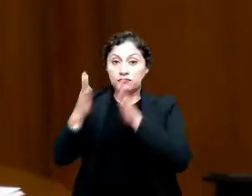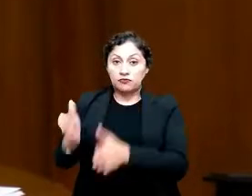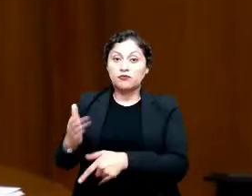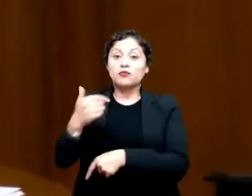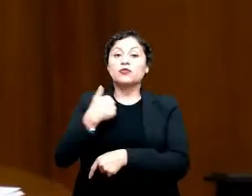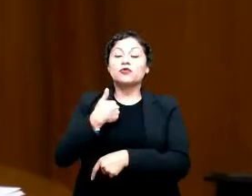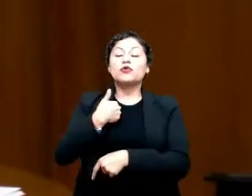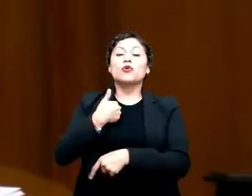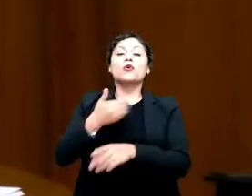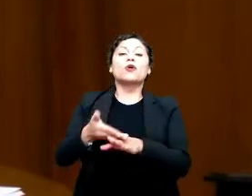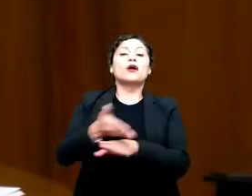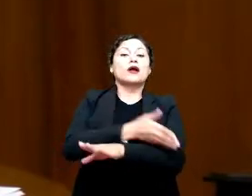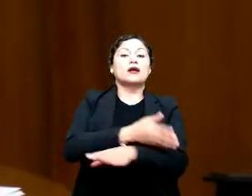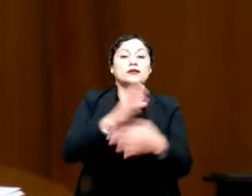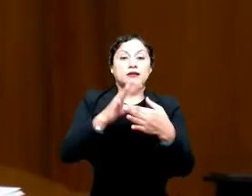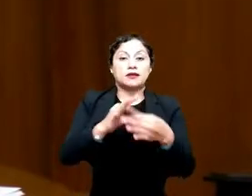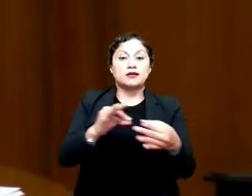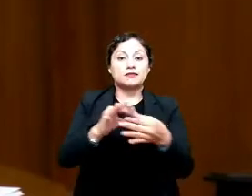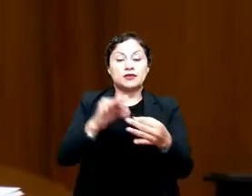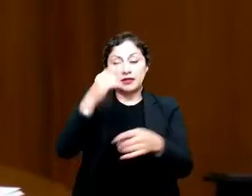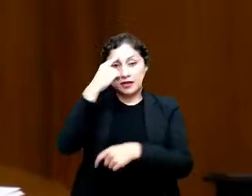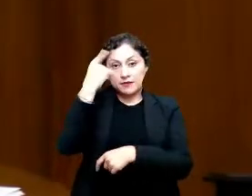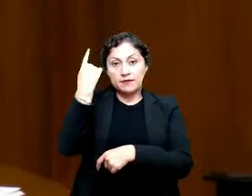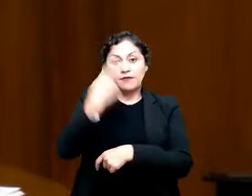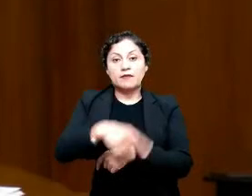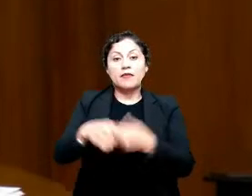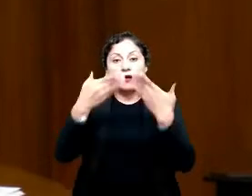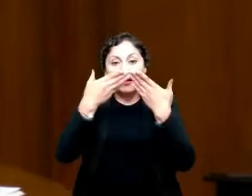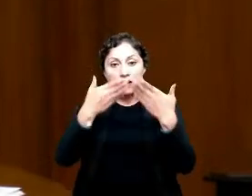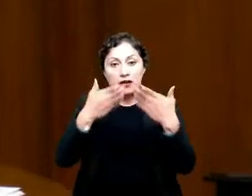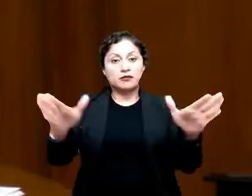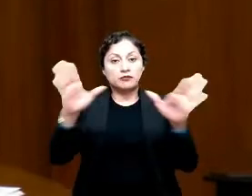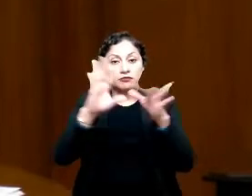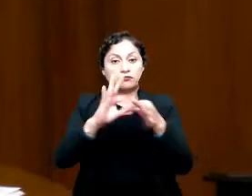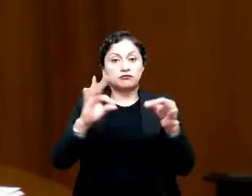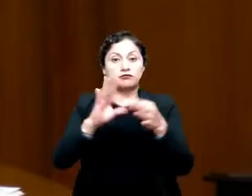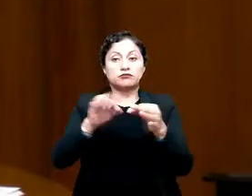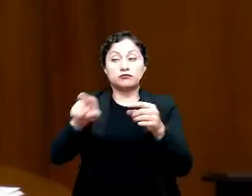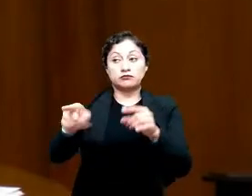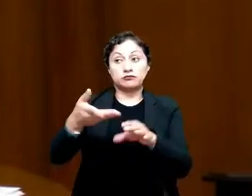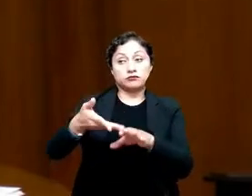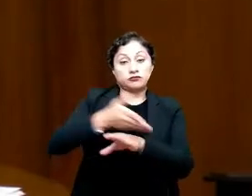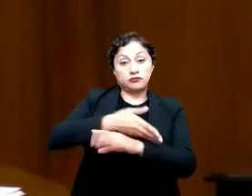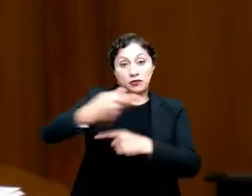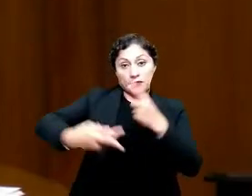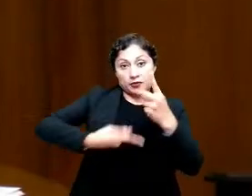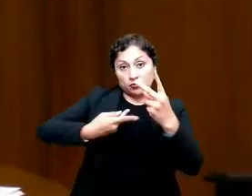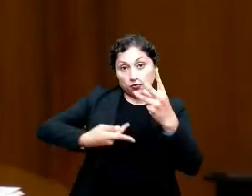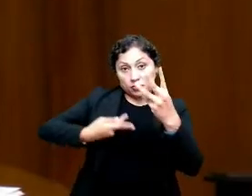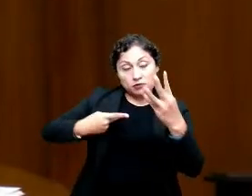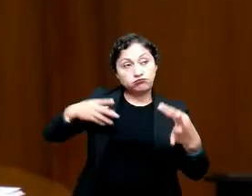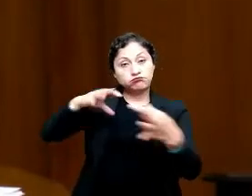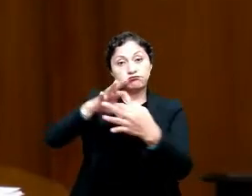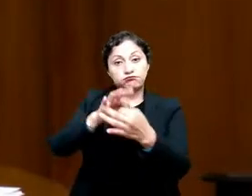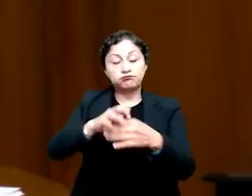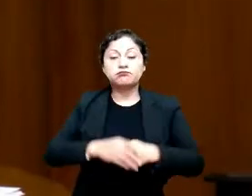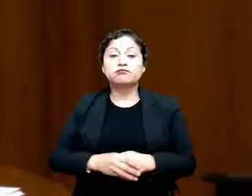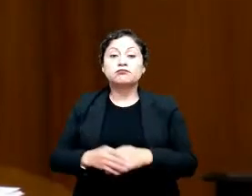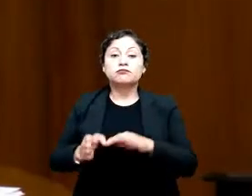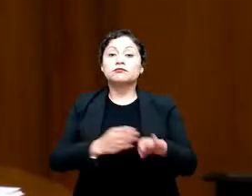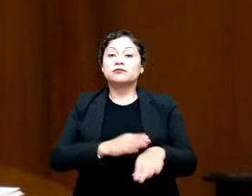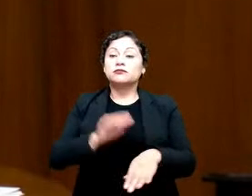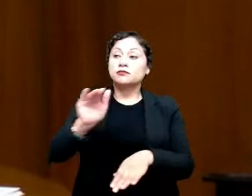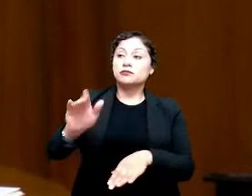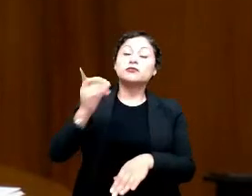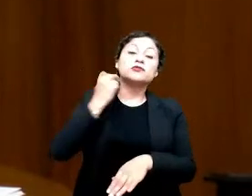una introducción que permitiera ampliar un poco en el sentido de las preguntas que usted habían hecho. Quiero comentarle al diputado Jesús